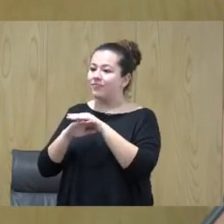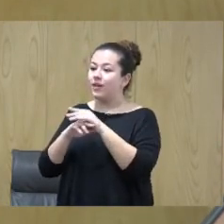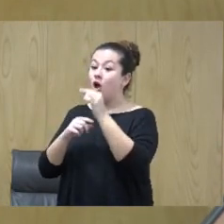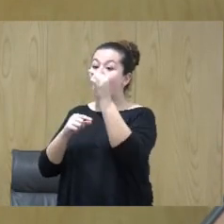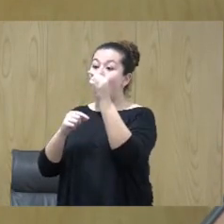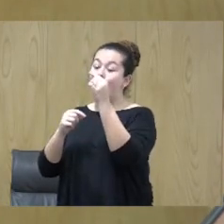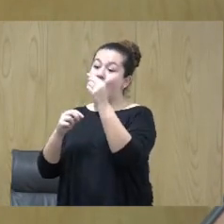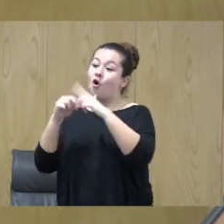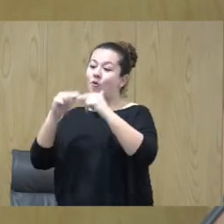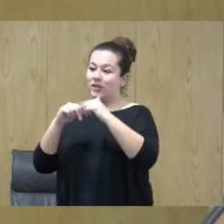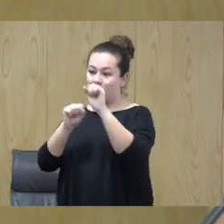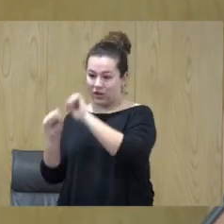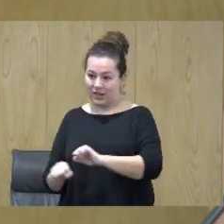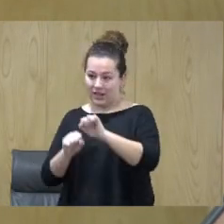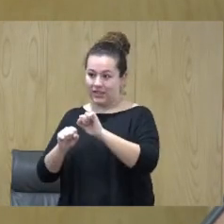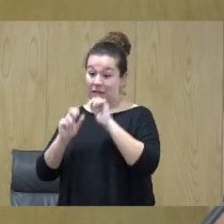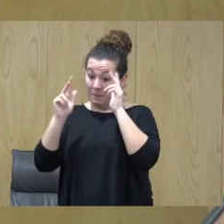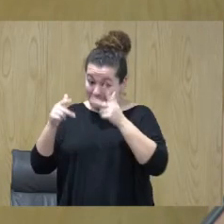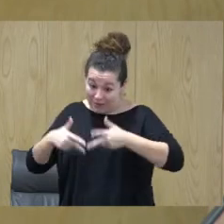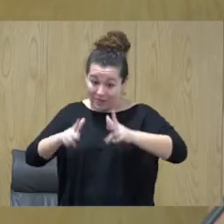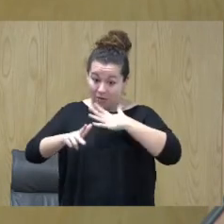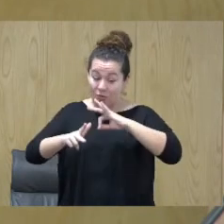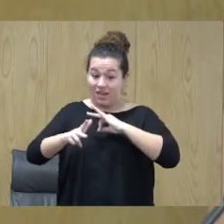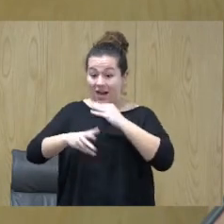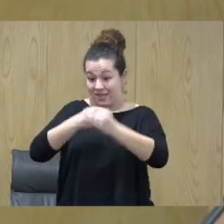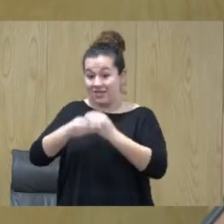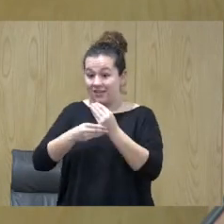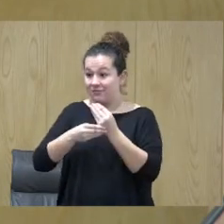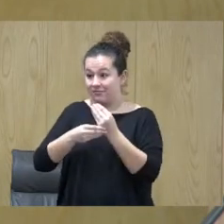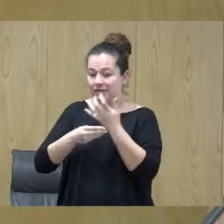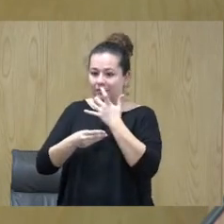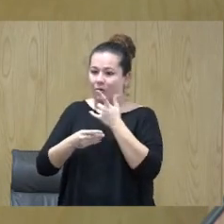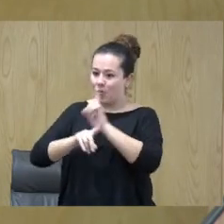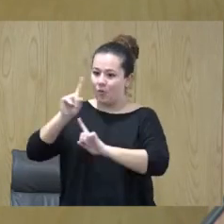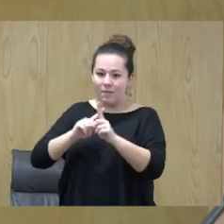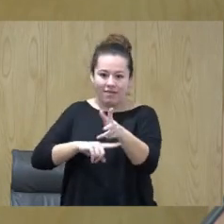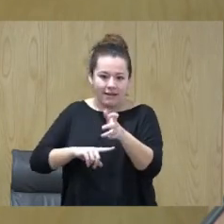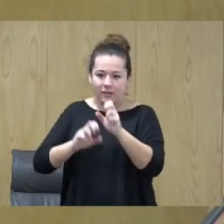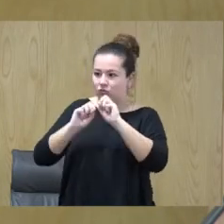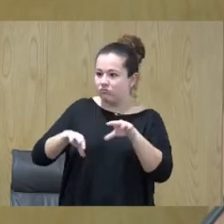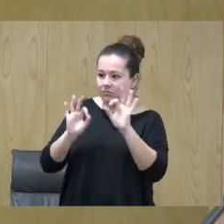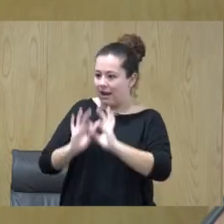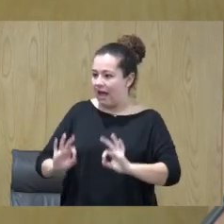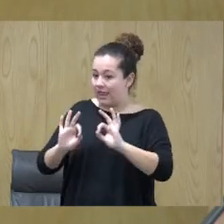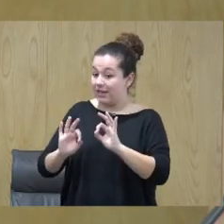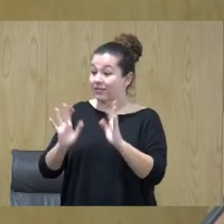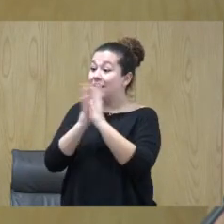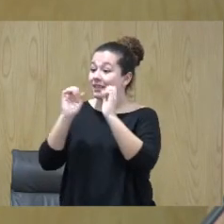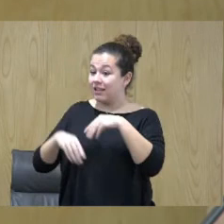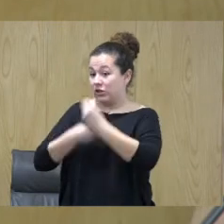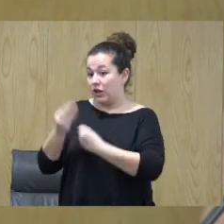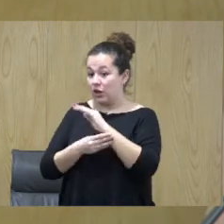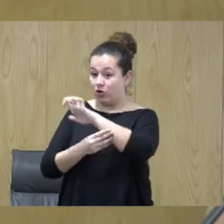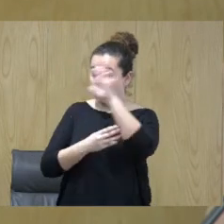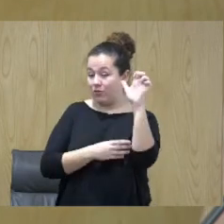permitir precisamente que se puedan hacer estas obras accesibles sin que tengan problemas de derechos. Este tratado se ratificó por la Unión Europea